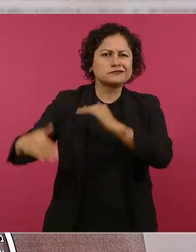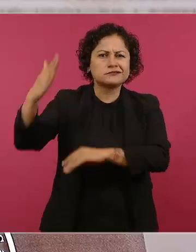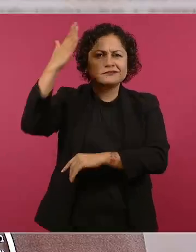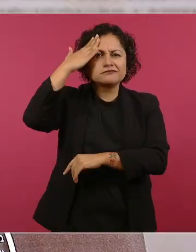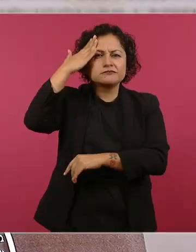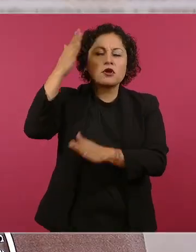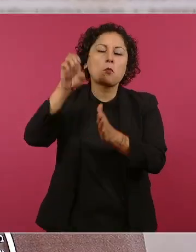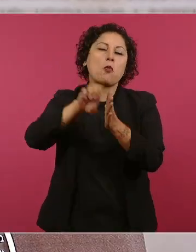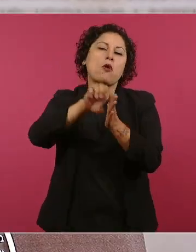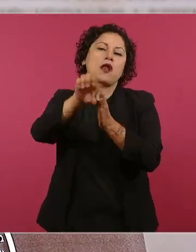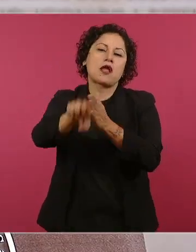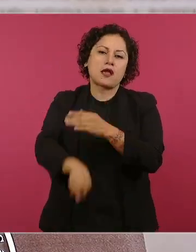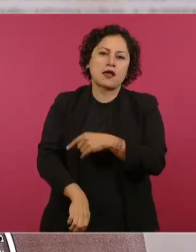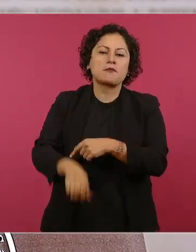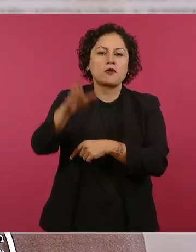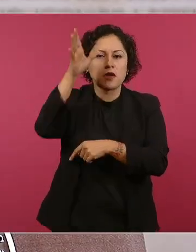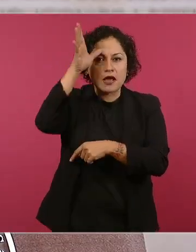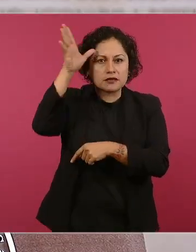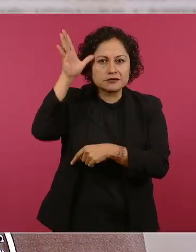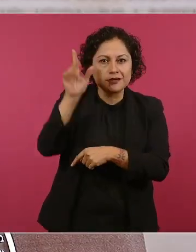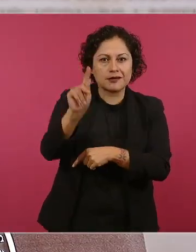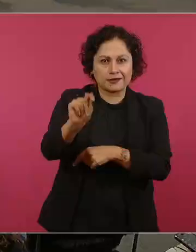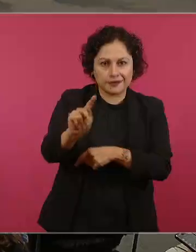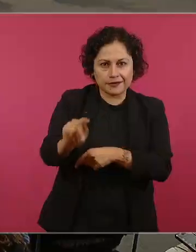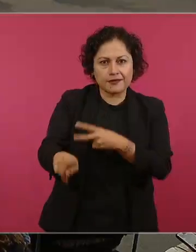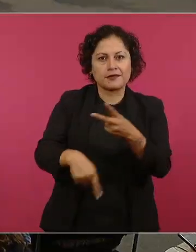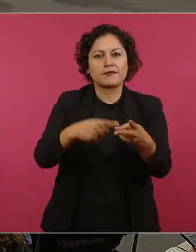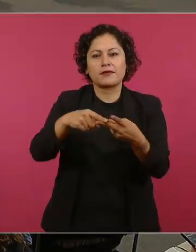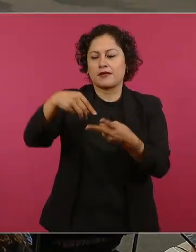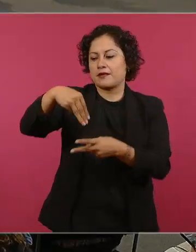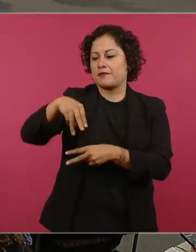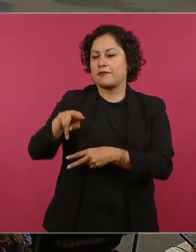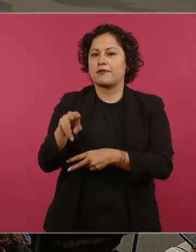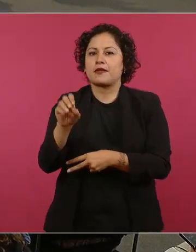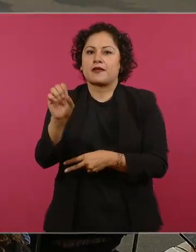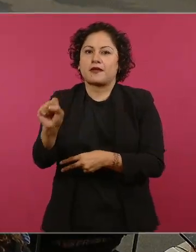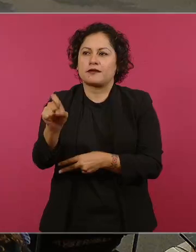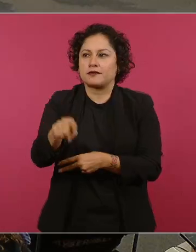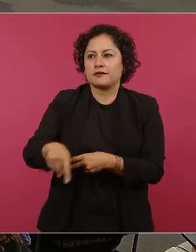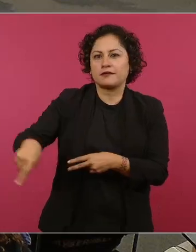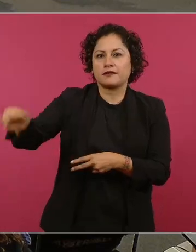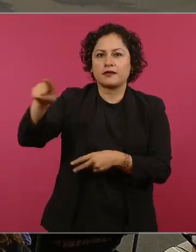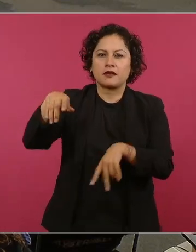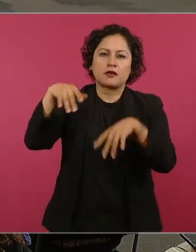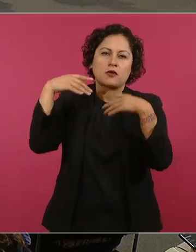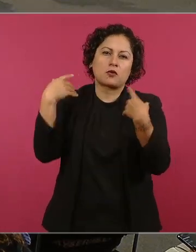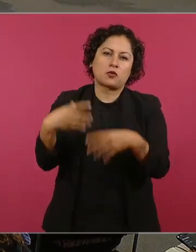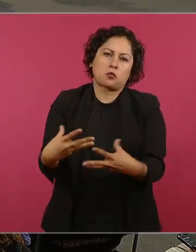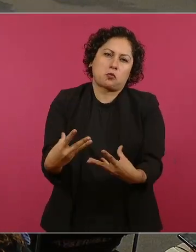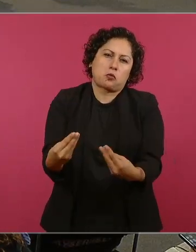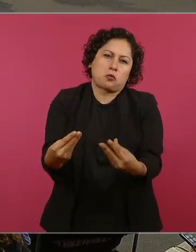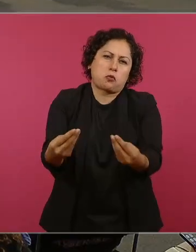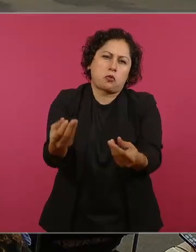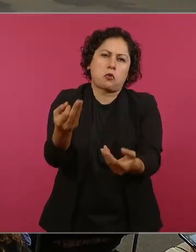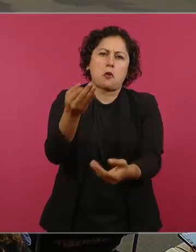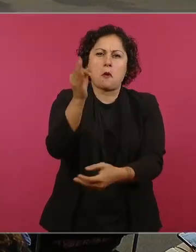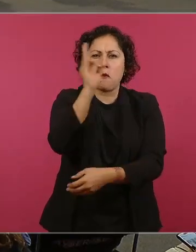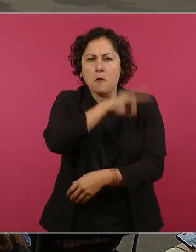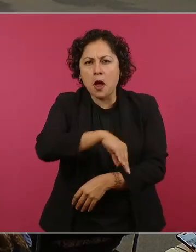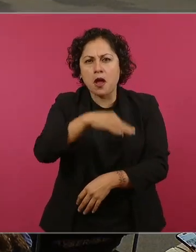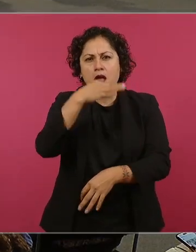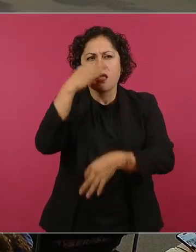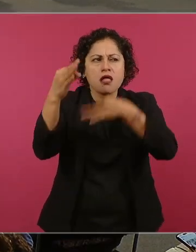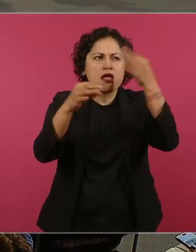TV Azteca y MBS, que encabezan pues una ola de mentiras en contra de la reforma de pensiones.